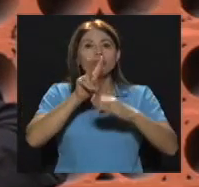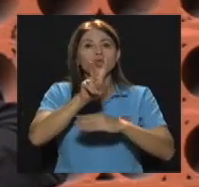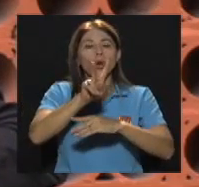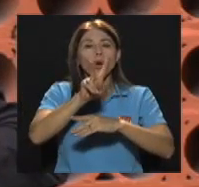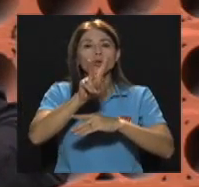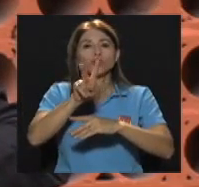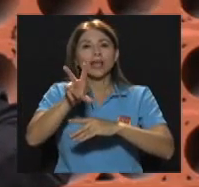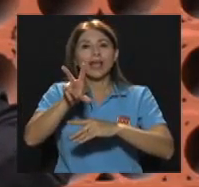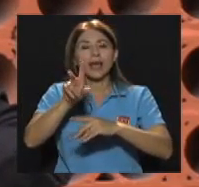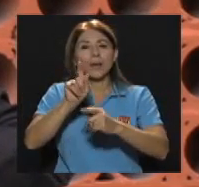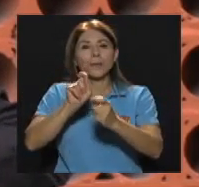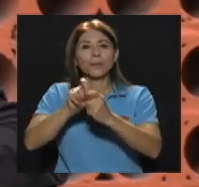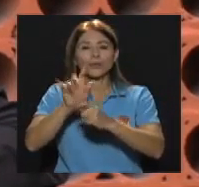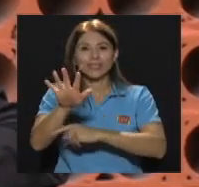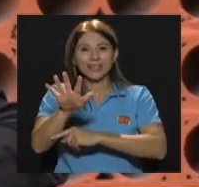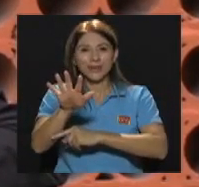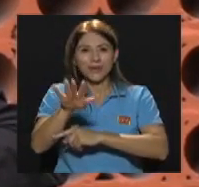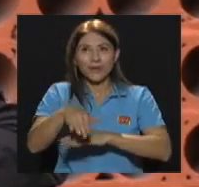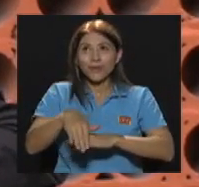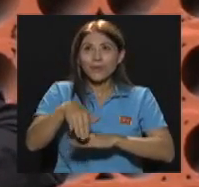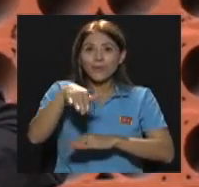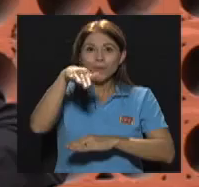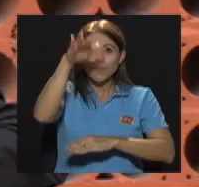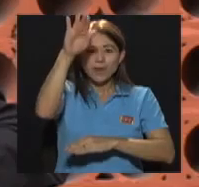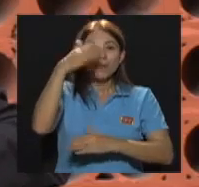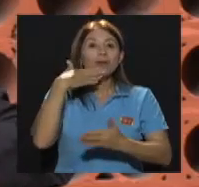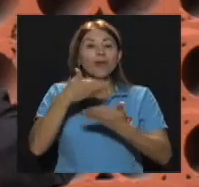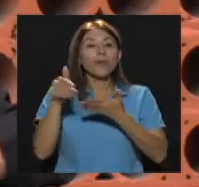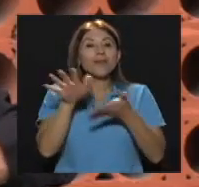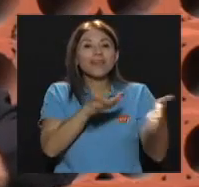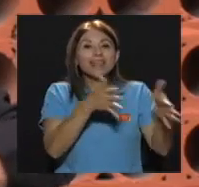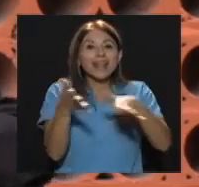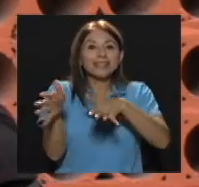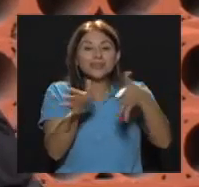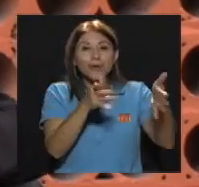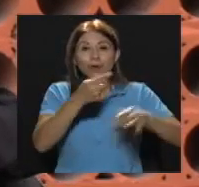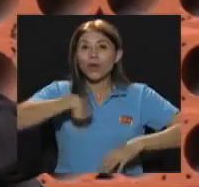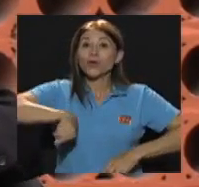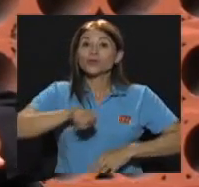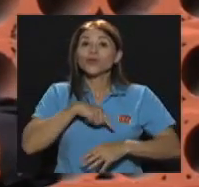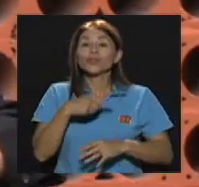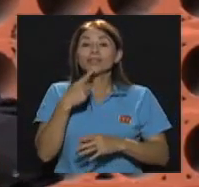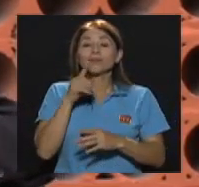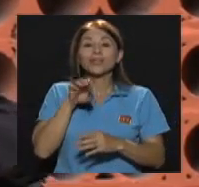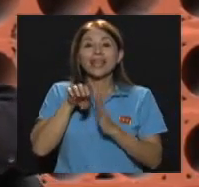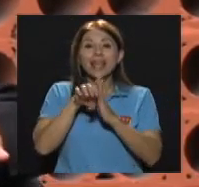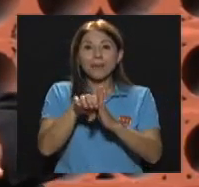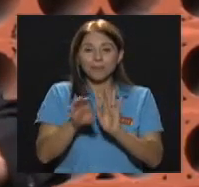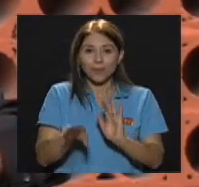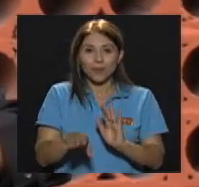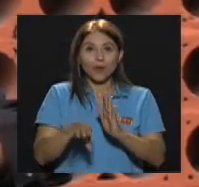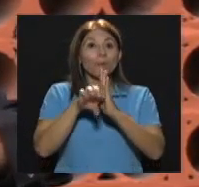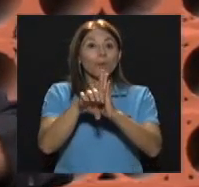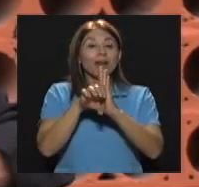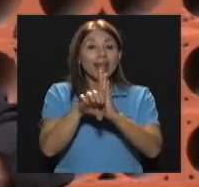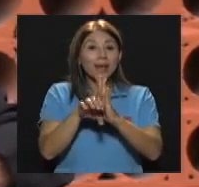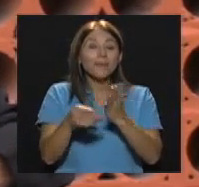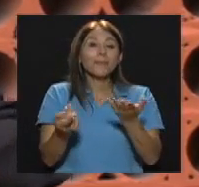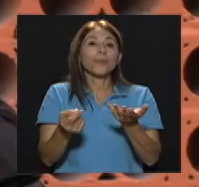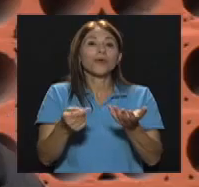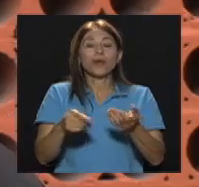ventilación. El ejemplo que nosotros le ponemos a los estudiantes es tener dos ollitas en una cocina, en una hornilla. Una